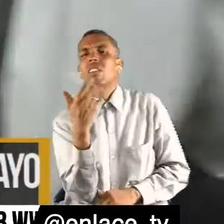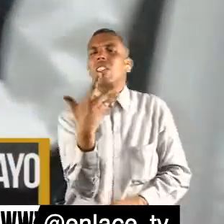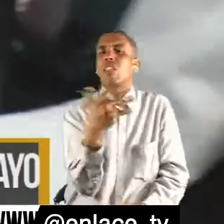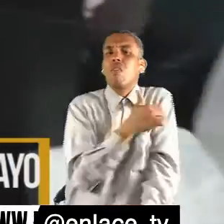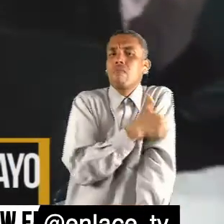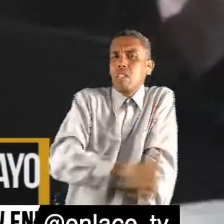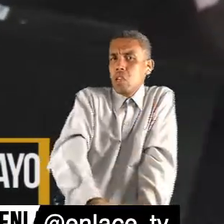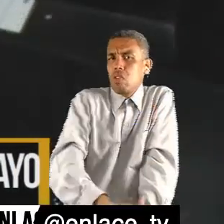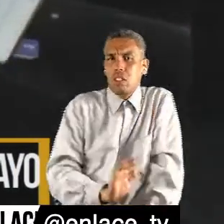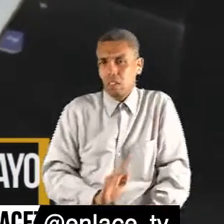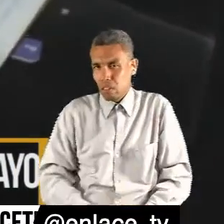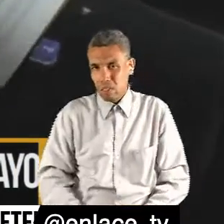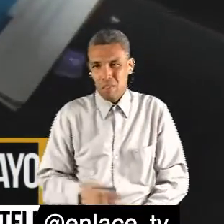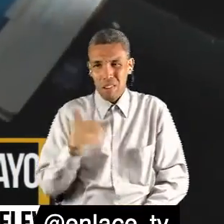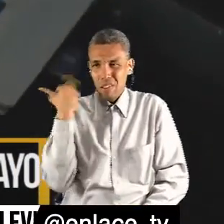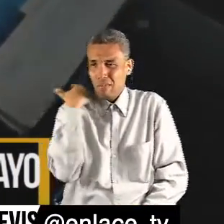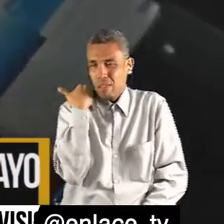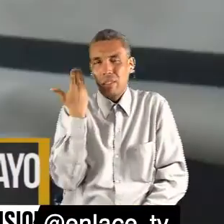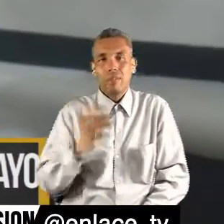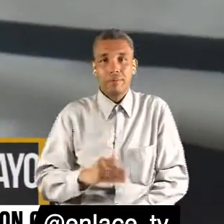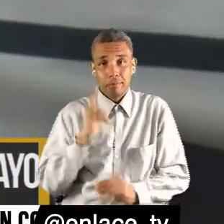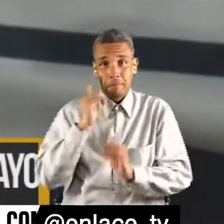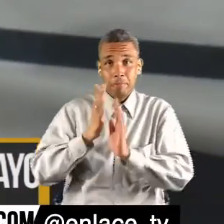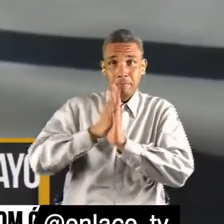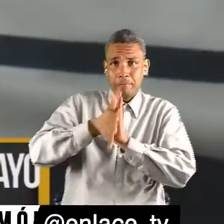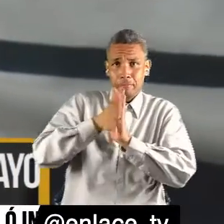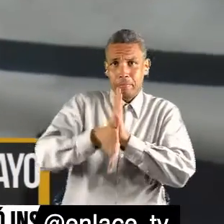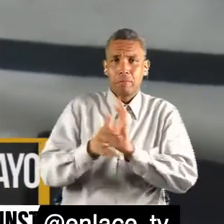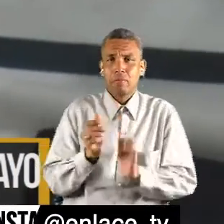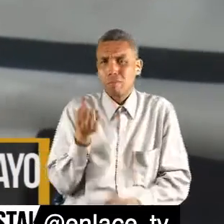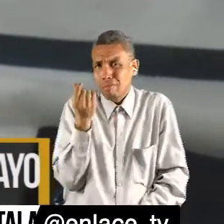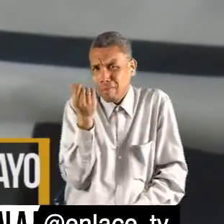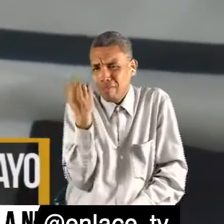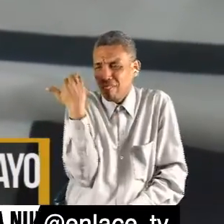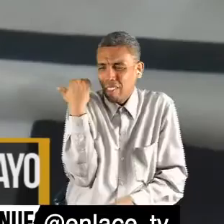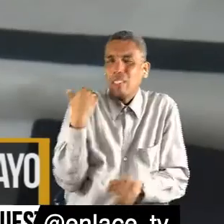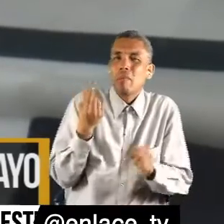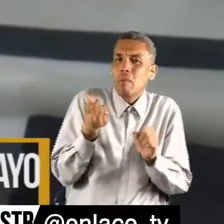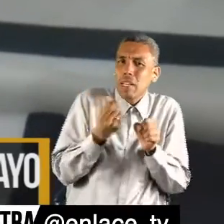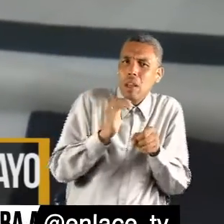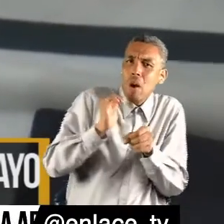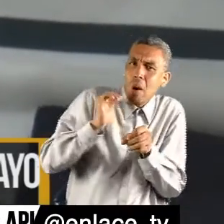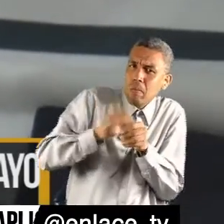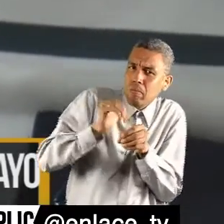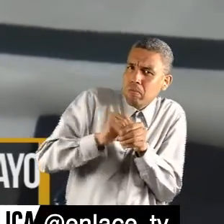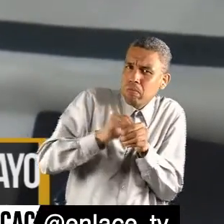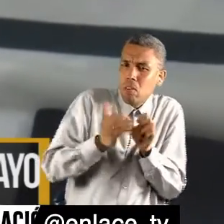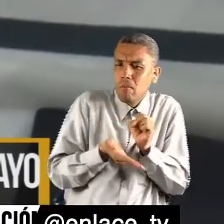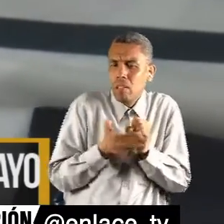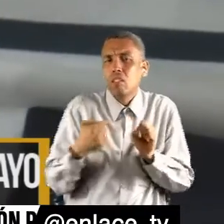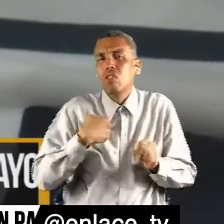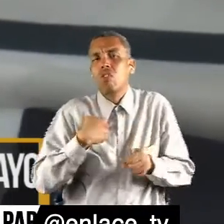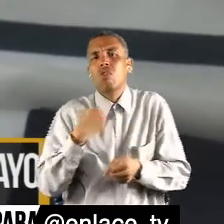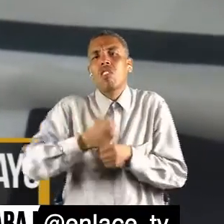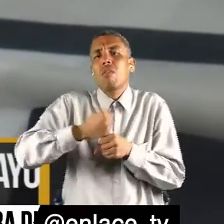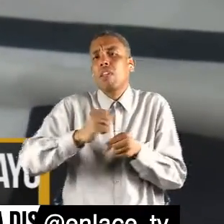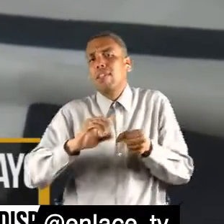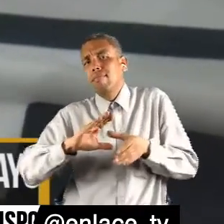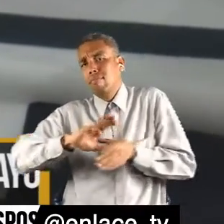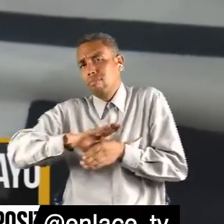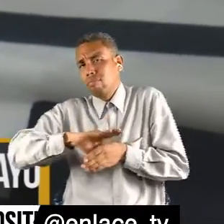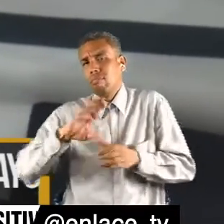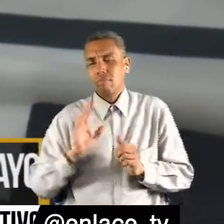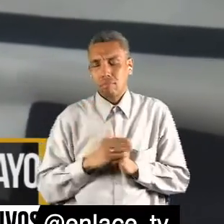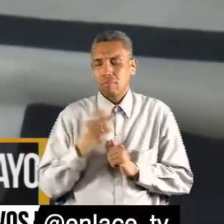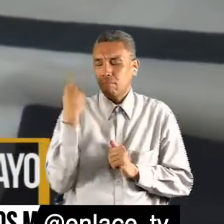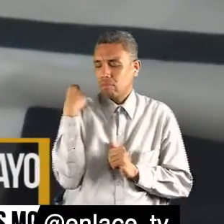en otros artículos de valor que había en el lugar. Dinero era ahorros y pues yo manejo taxi, cosas así. Salí de una empresa